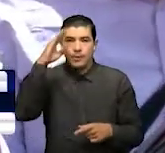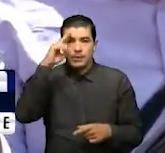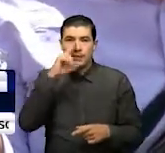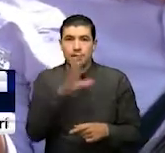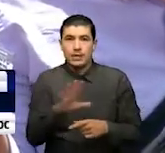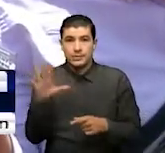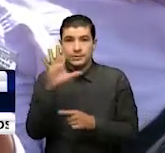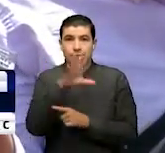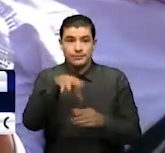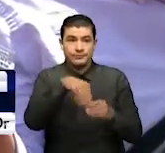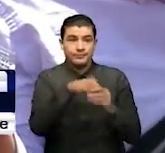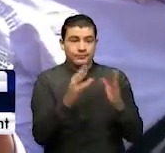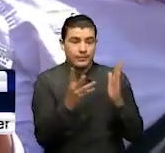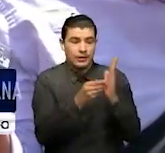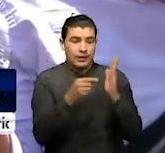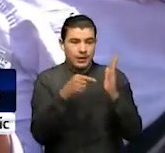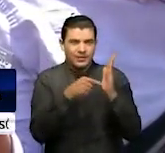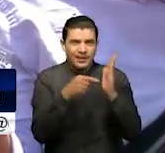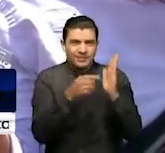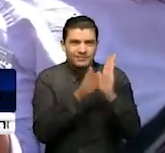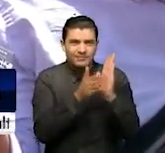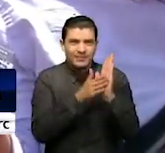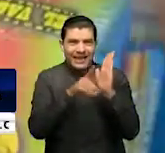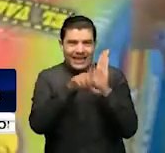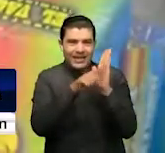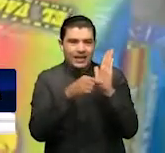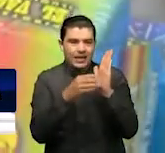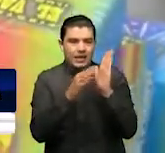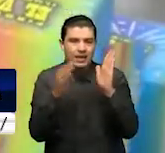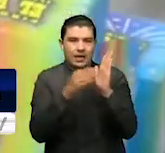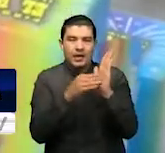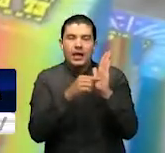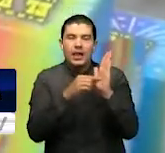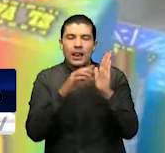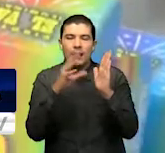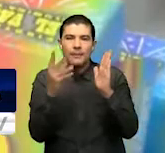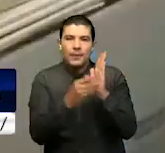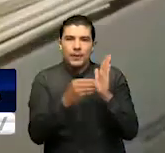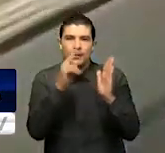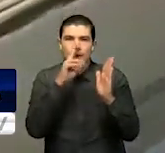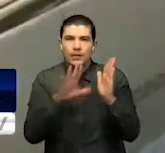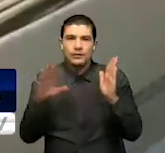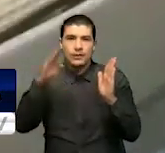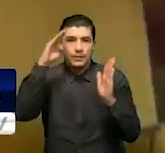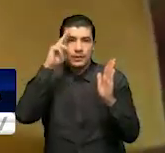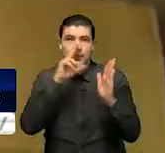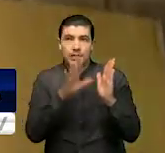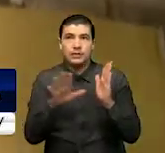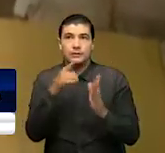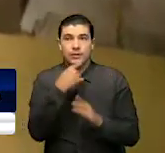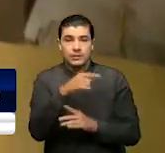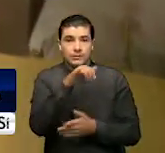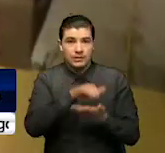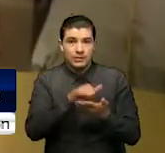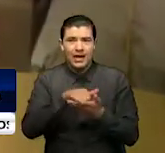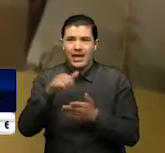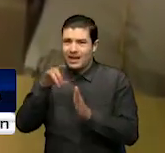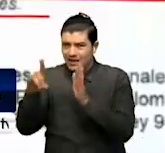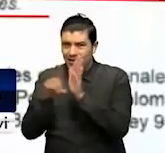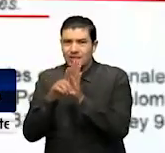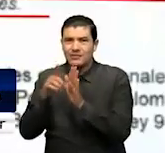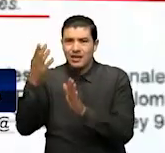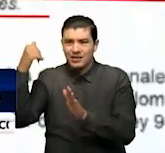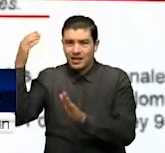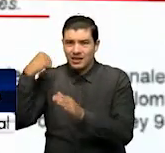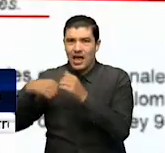la venta y el uso de la pólvora en la ciudad de cúcuta esto es el mismo decreto del año inmediatamente los